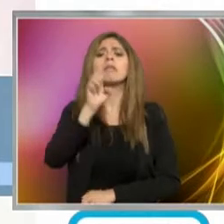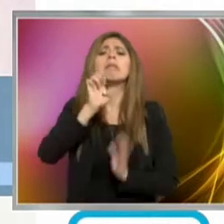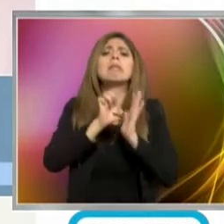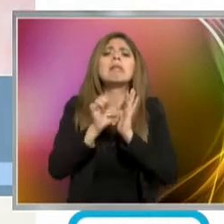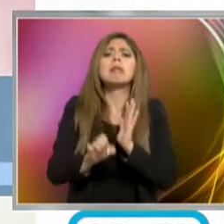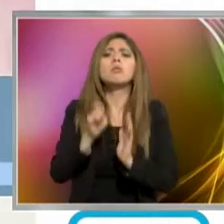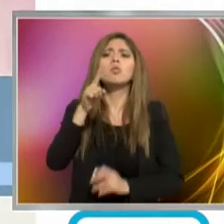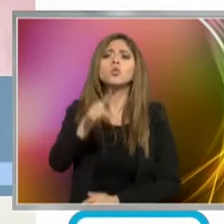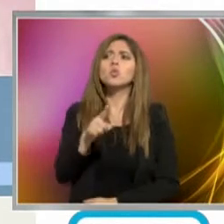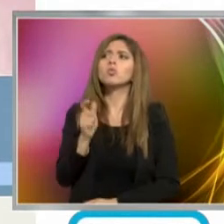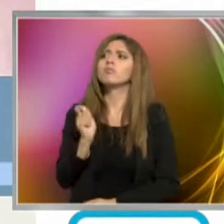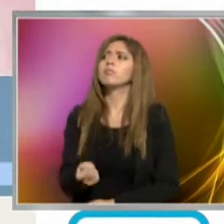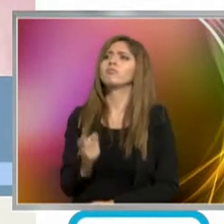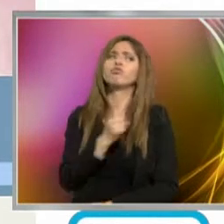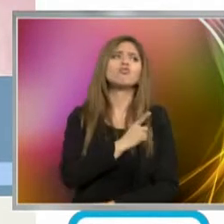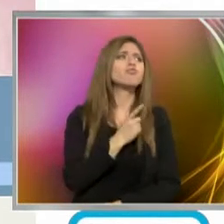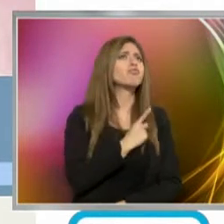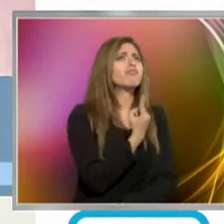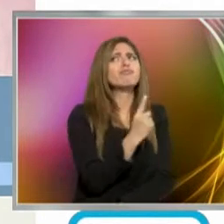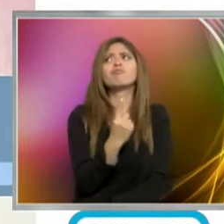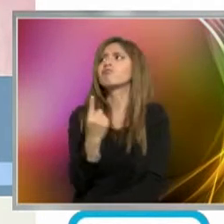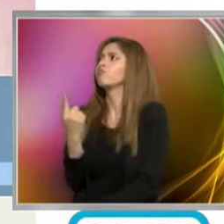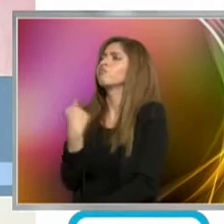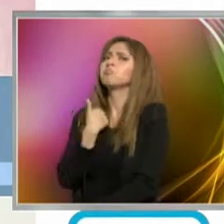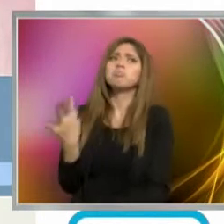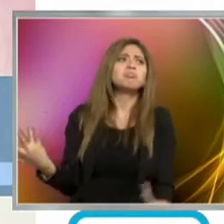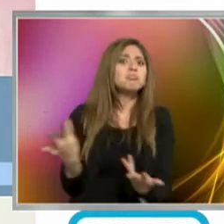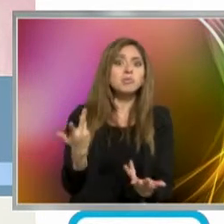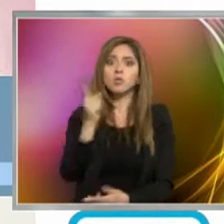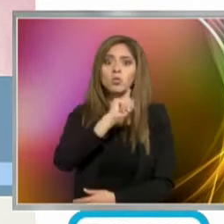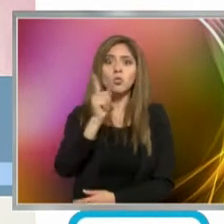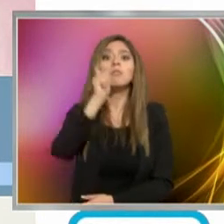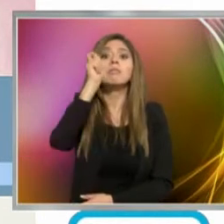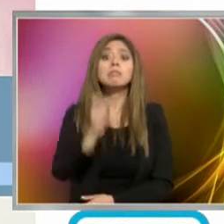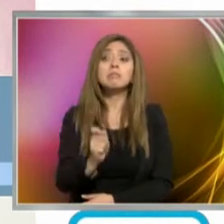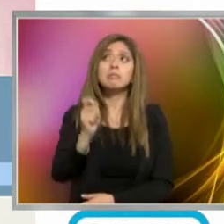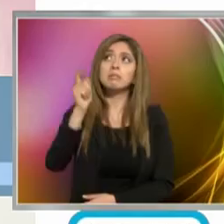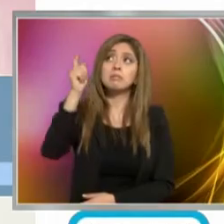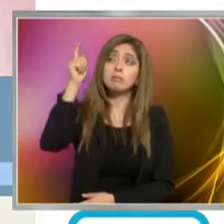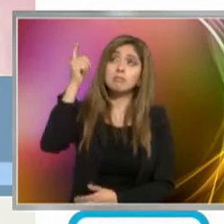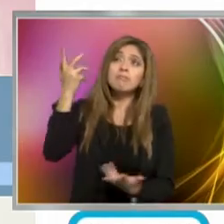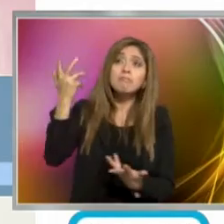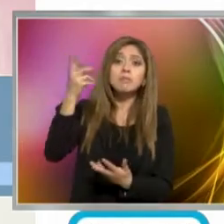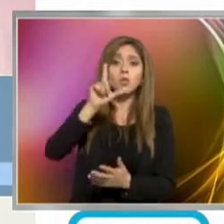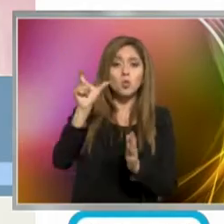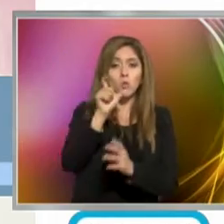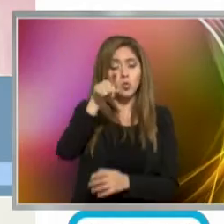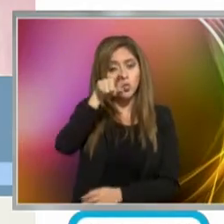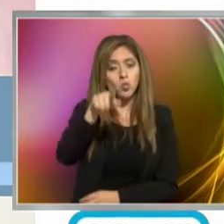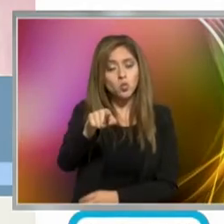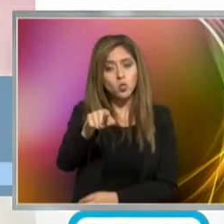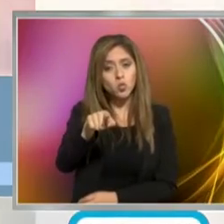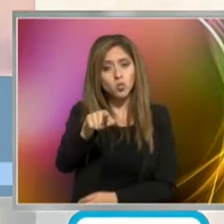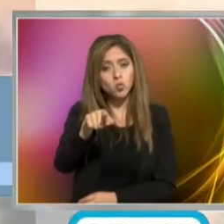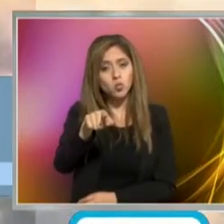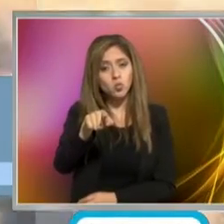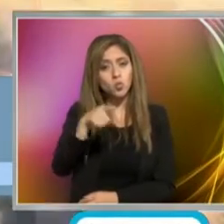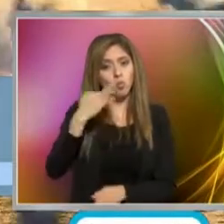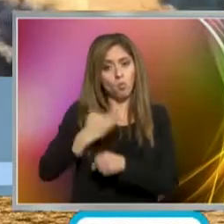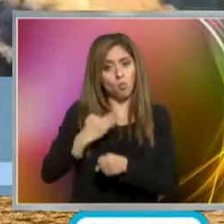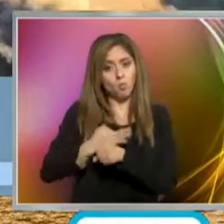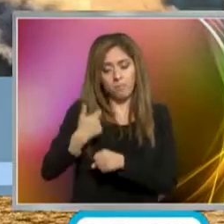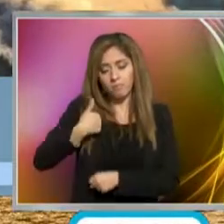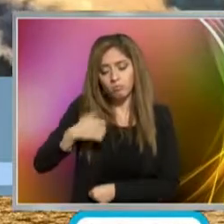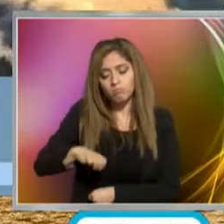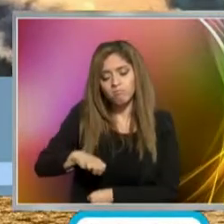como de estar solitario, sino más bien que el sol, bueno, más bien la edad es la edad en la que tú te